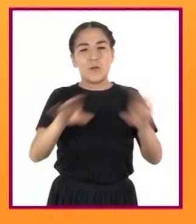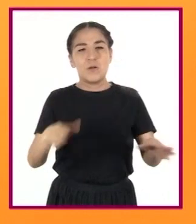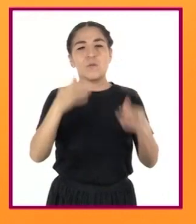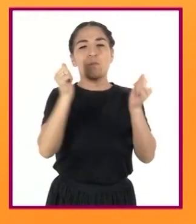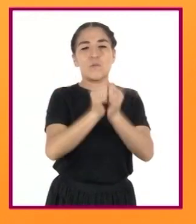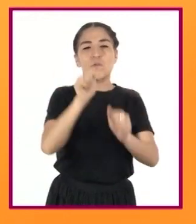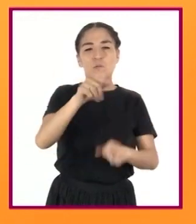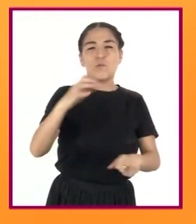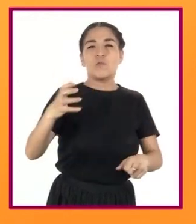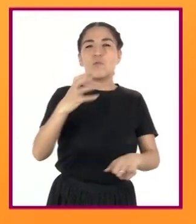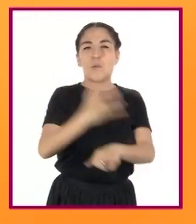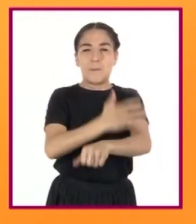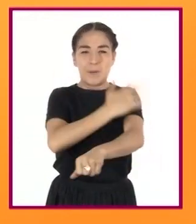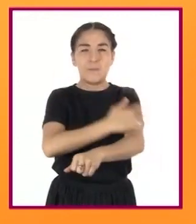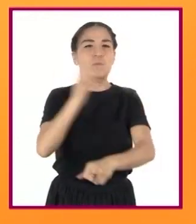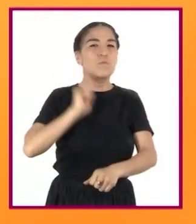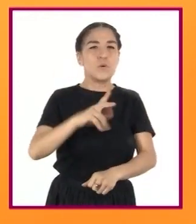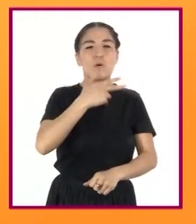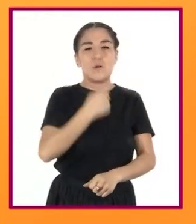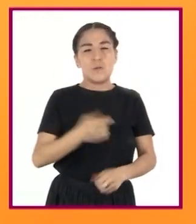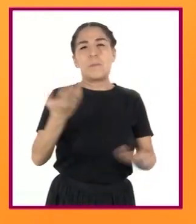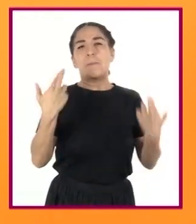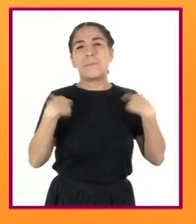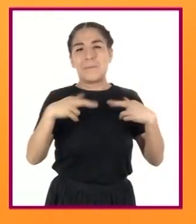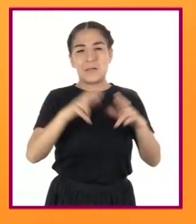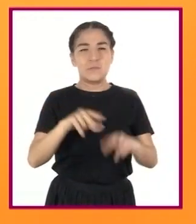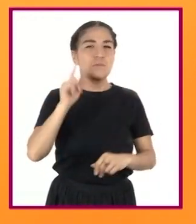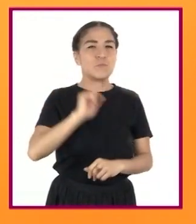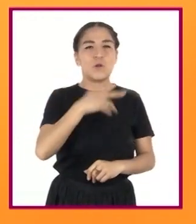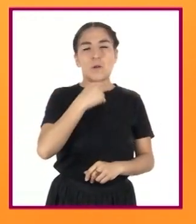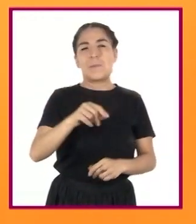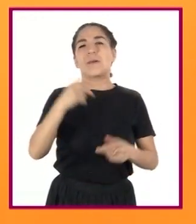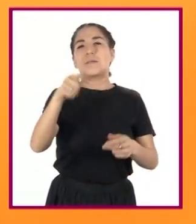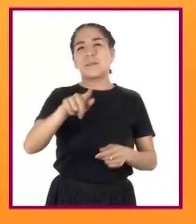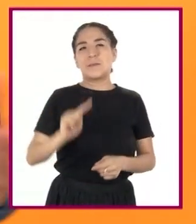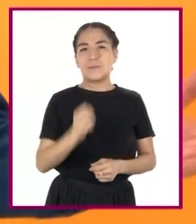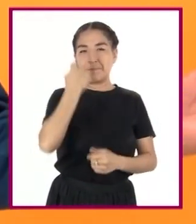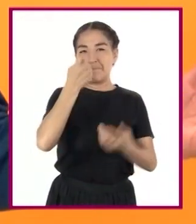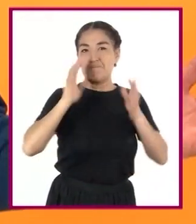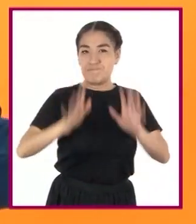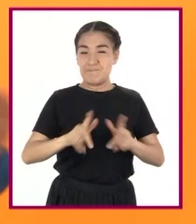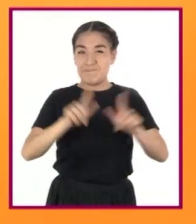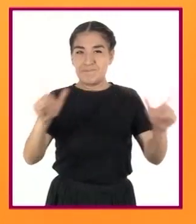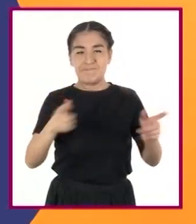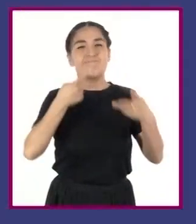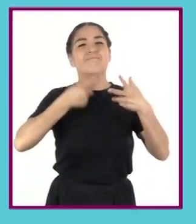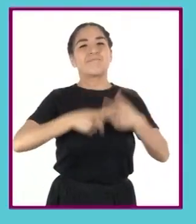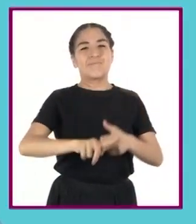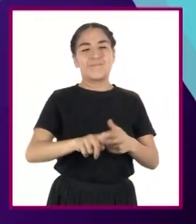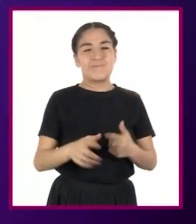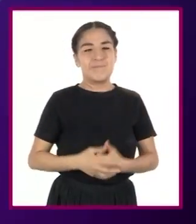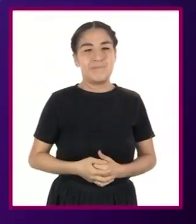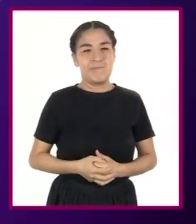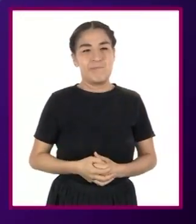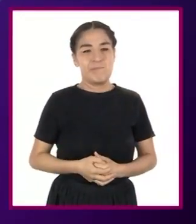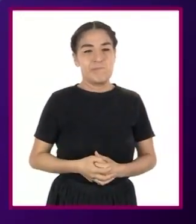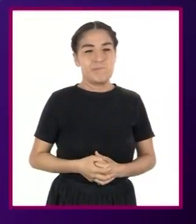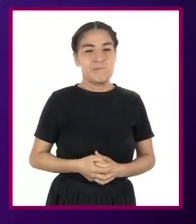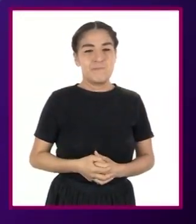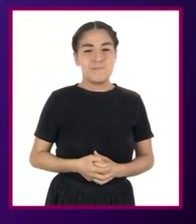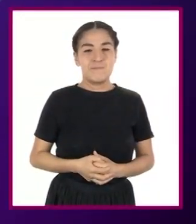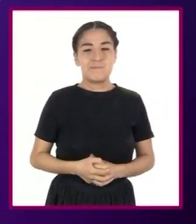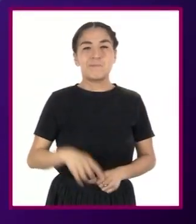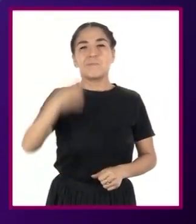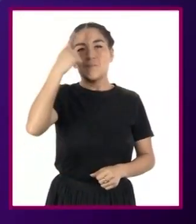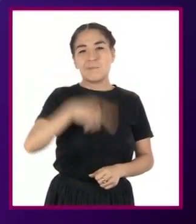sus compañeros y compañeras o profesora o profesor de tecnología. ¿Tienen todo listo? ¡Comenzamos! Para